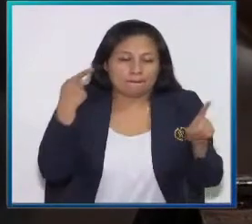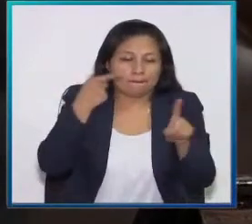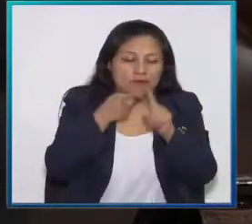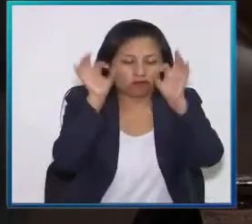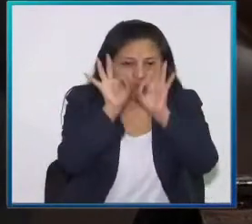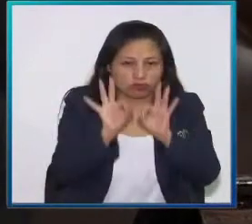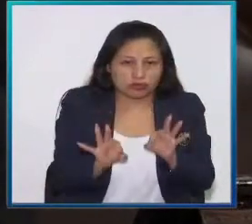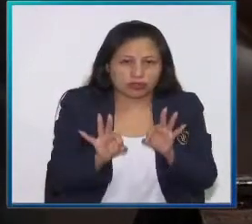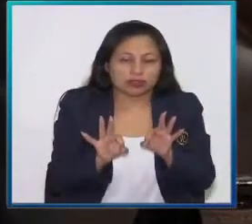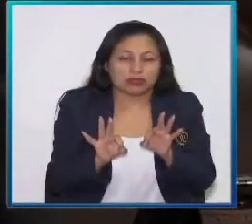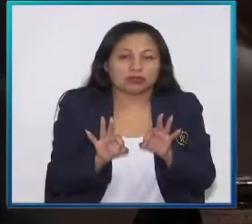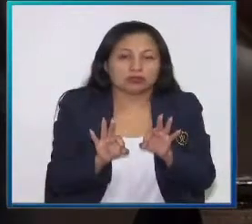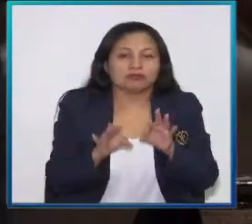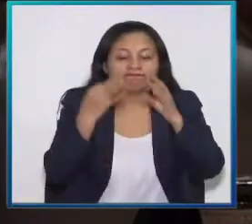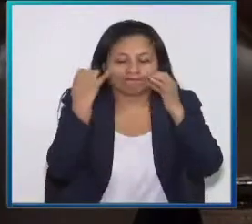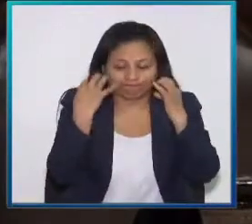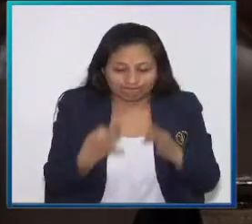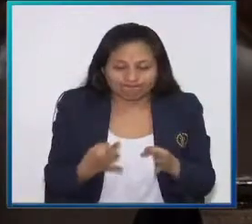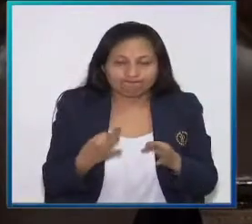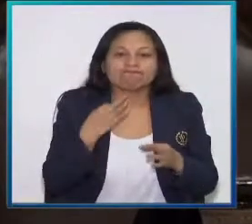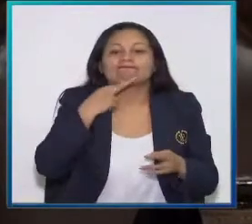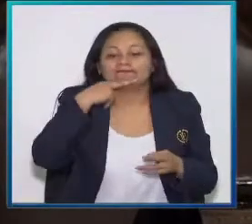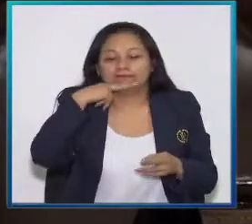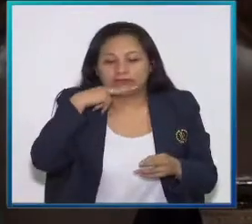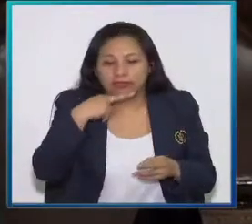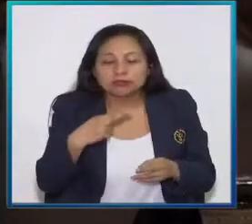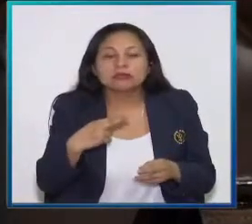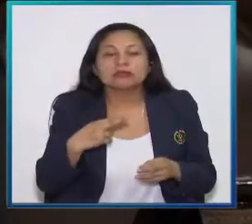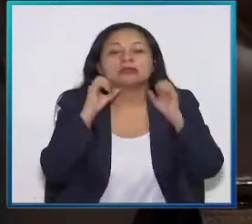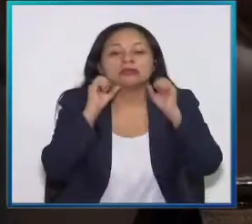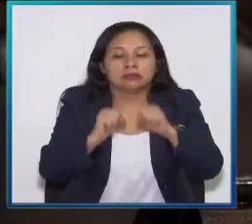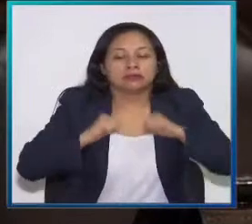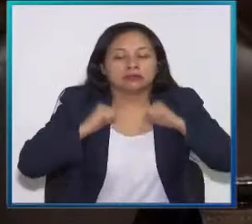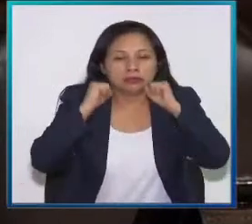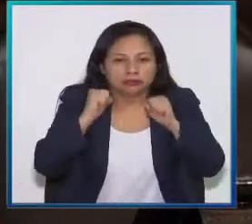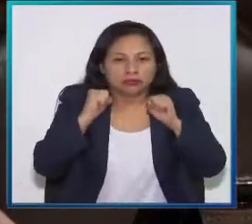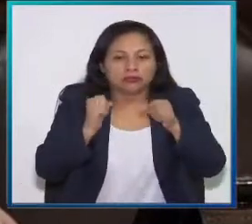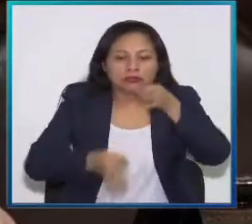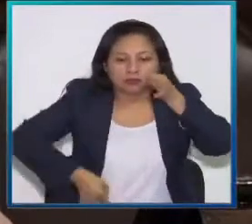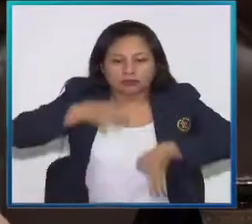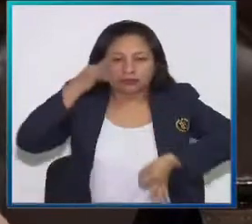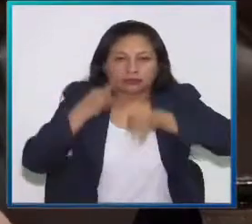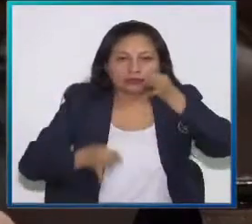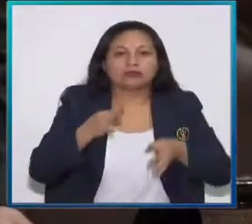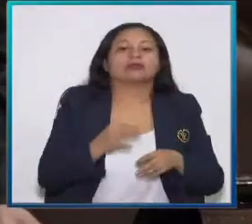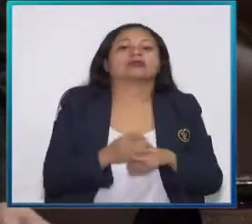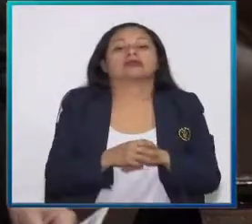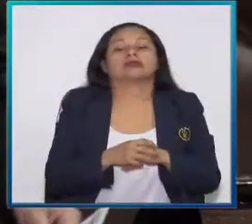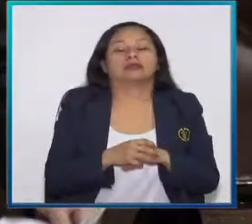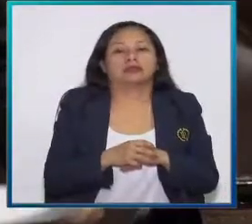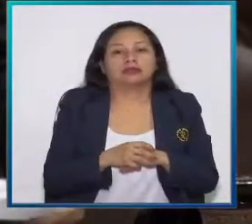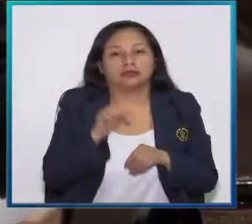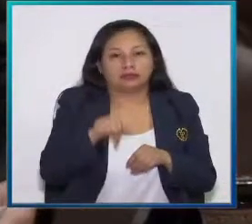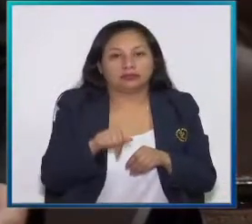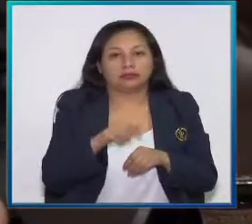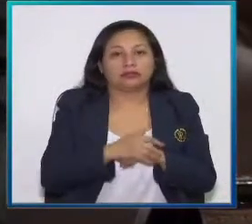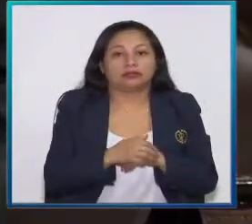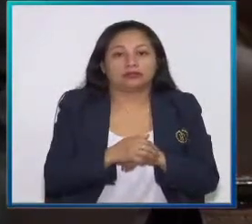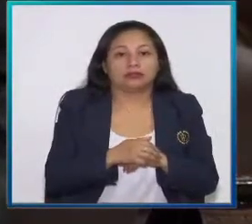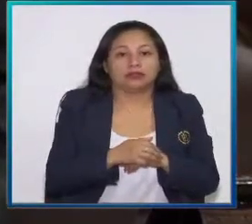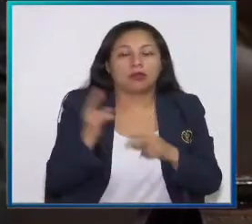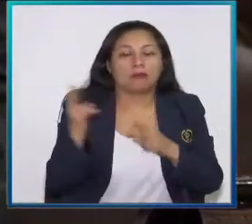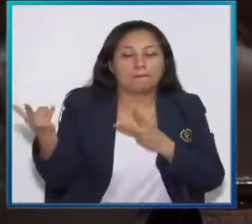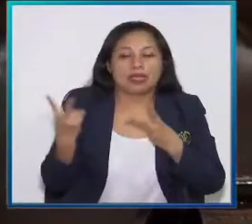métodos que realmente respondan para fortalecer la justicia. Y hoy